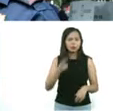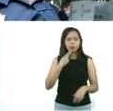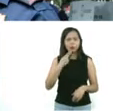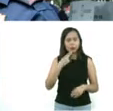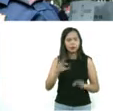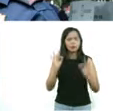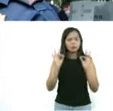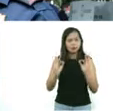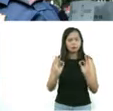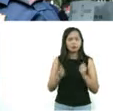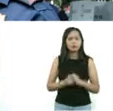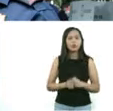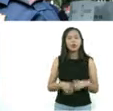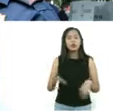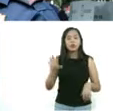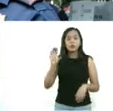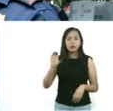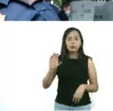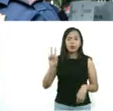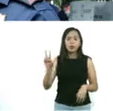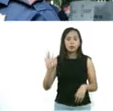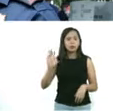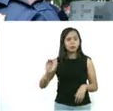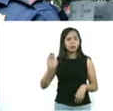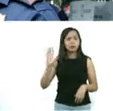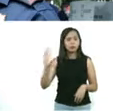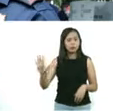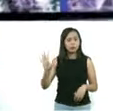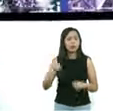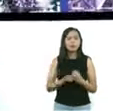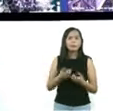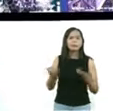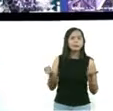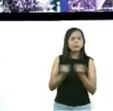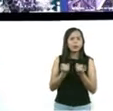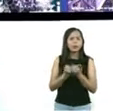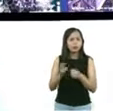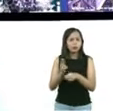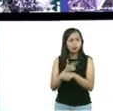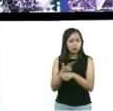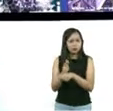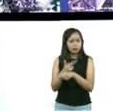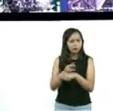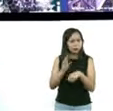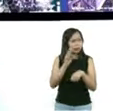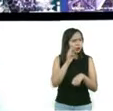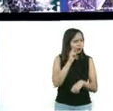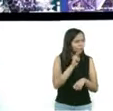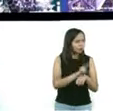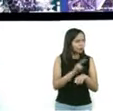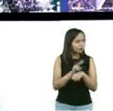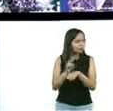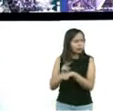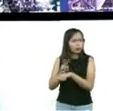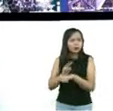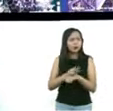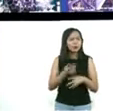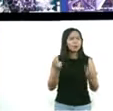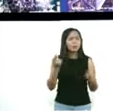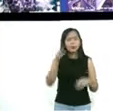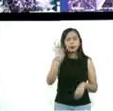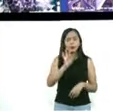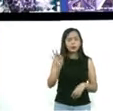los C2 y con el C5, se realizará el monitoreo permanente de las cámaras de vigilancia para detectar cualquier acto que ponga en riesgo a la